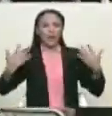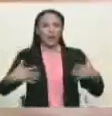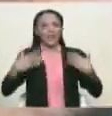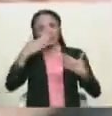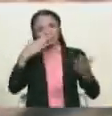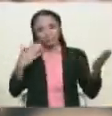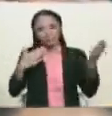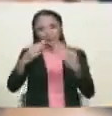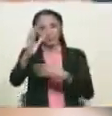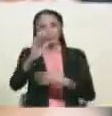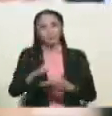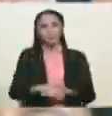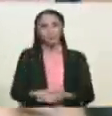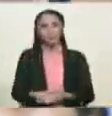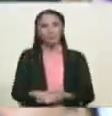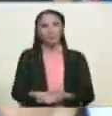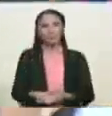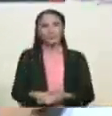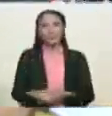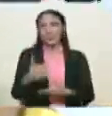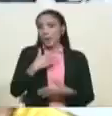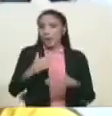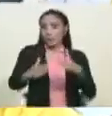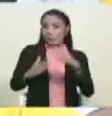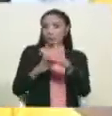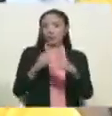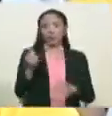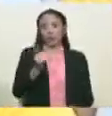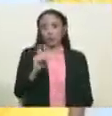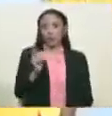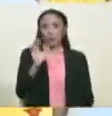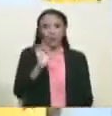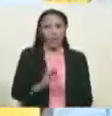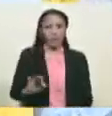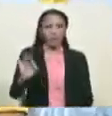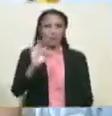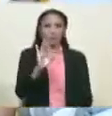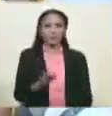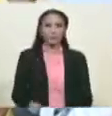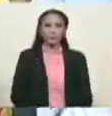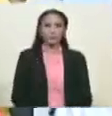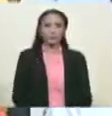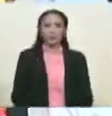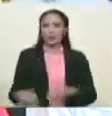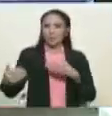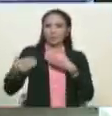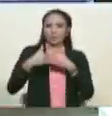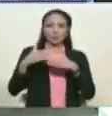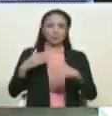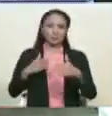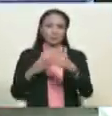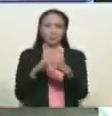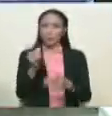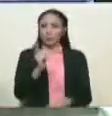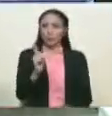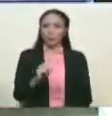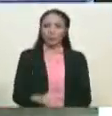vamos nosotros. Nada ni nadie podrá con nosotros, nada. Nada ni nadie podrá con nosotros.